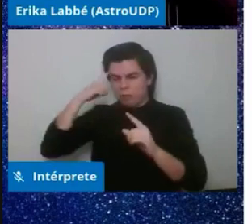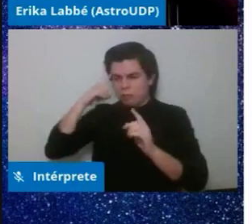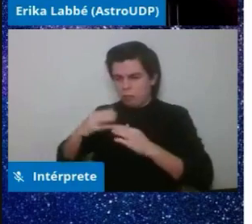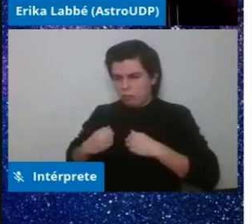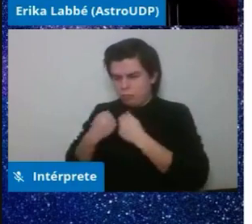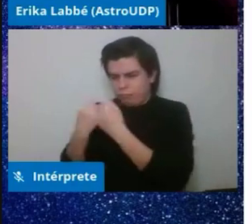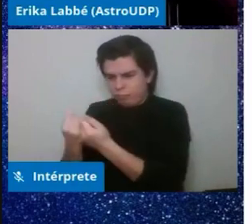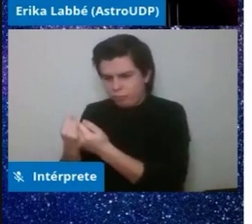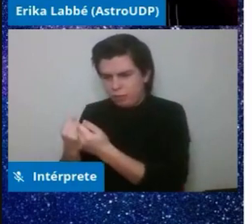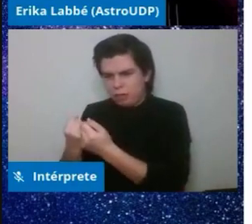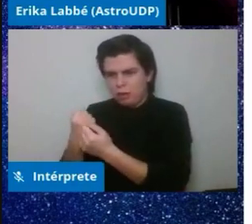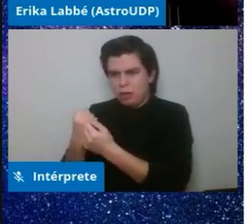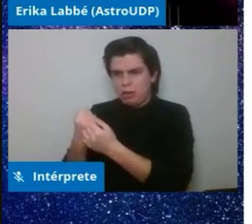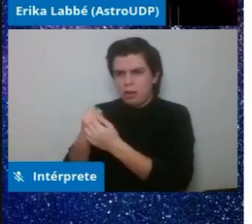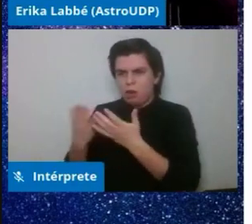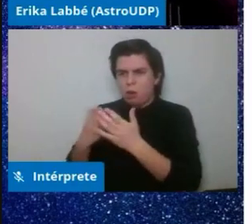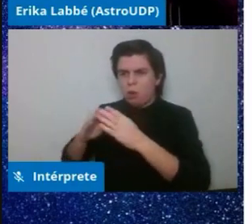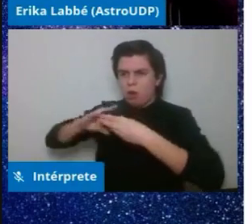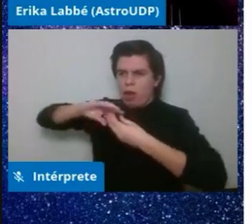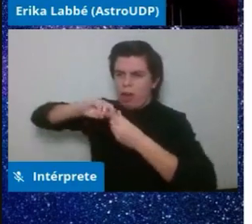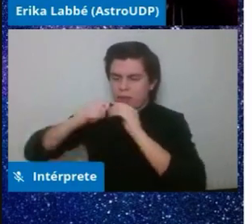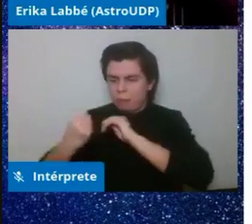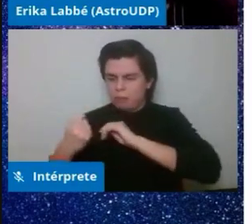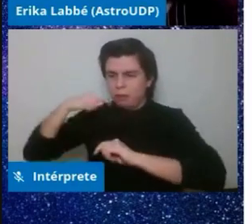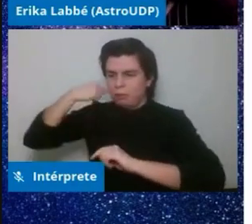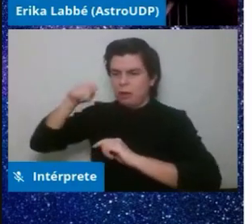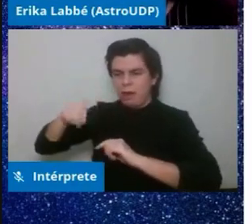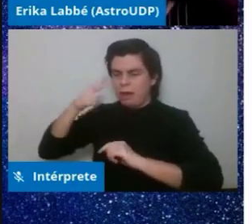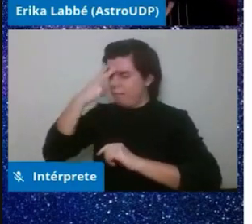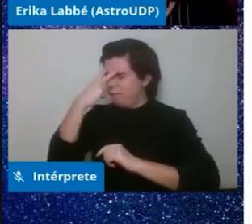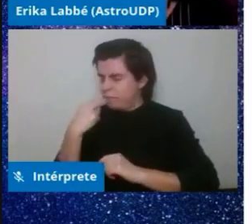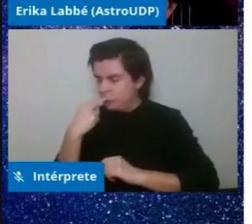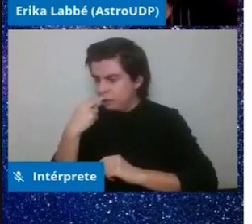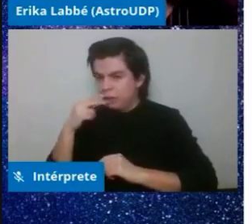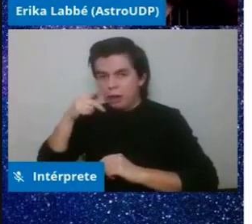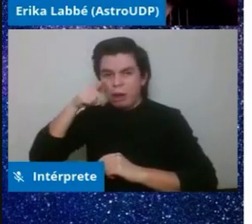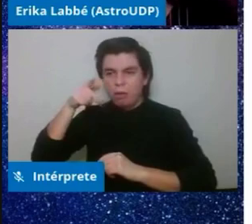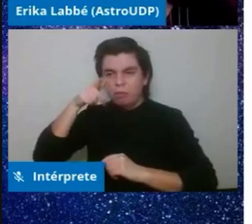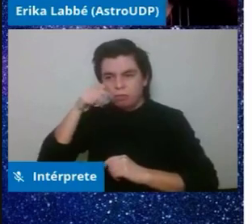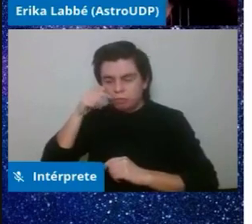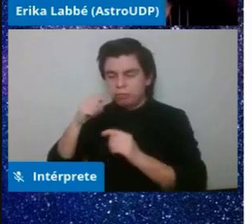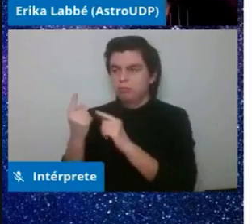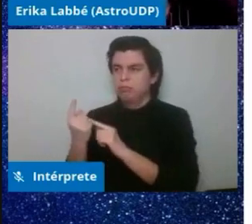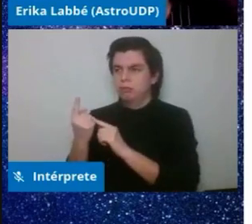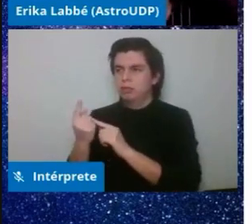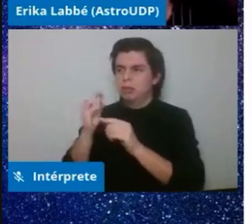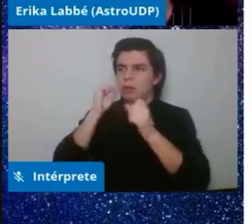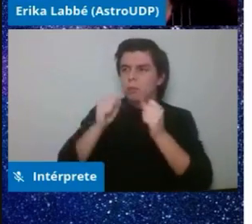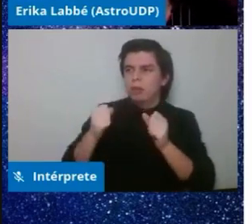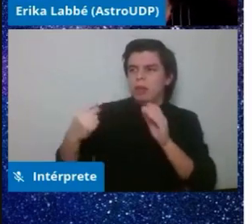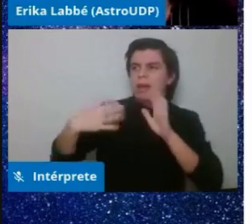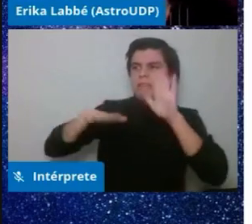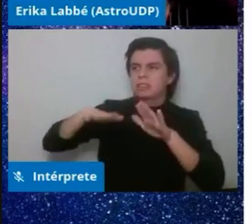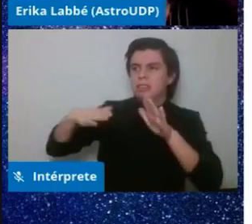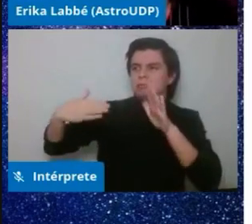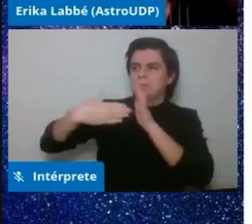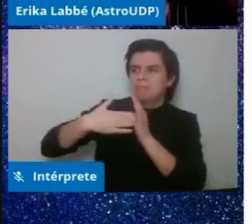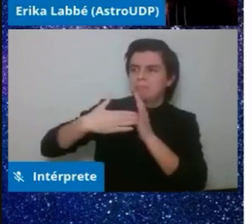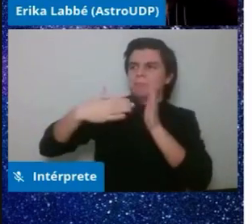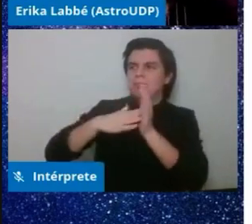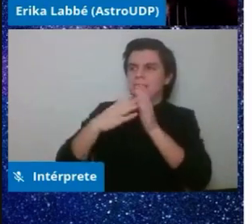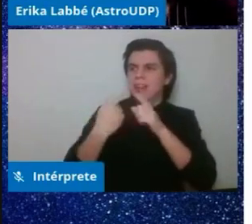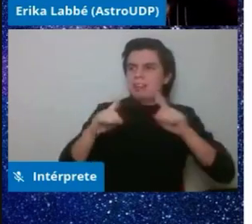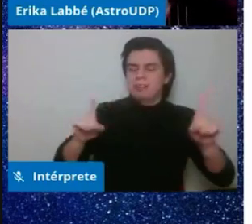concepto bastante complejo, pero es a lo que tenemos que apuntar, digamos, e ir aprendiendo en el camino